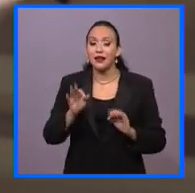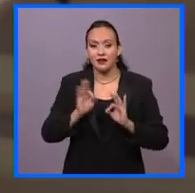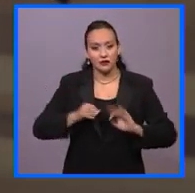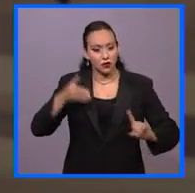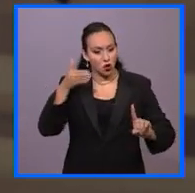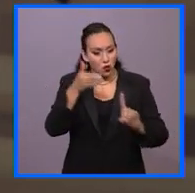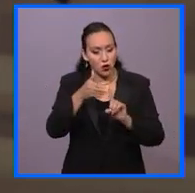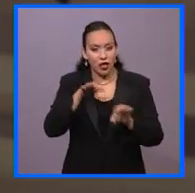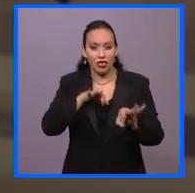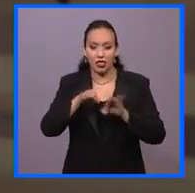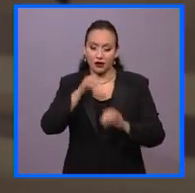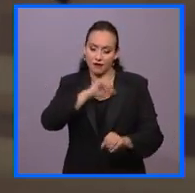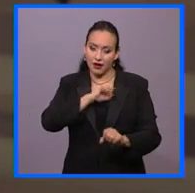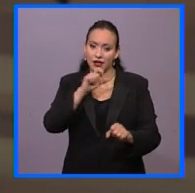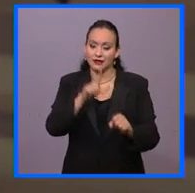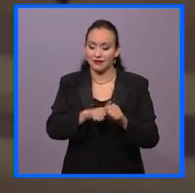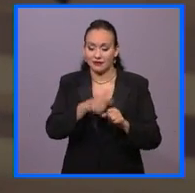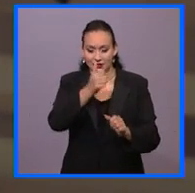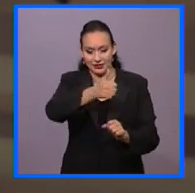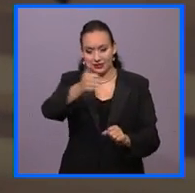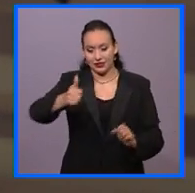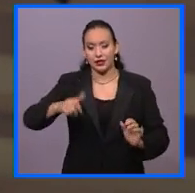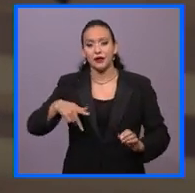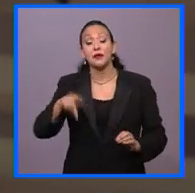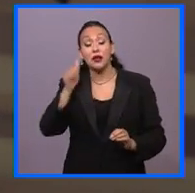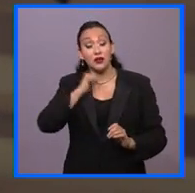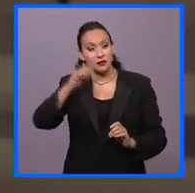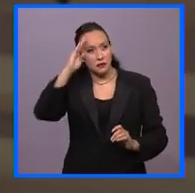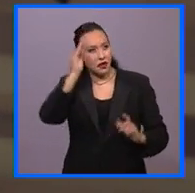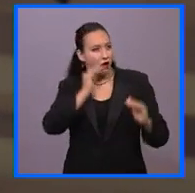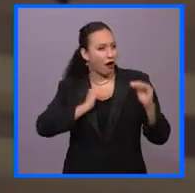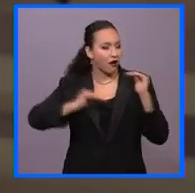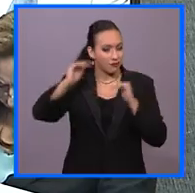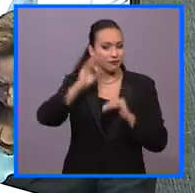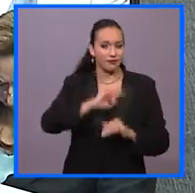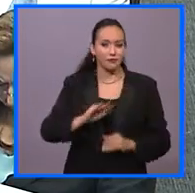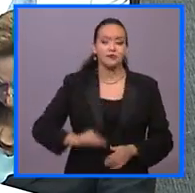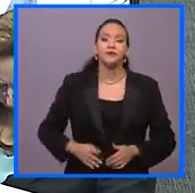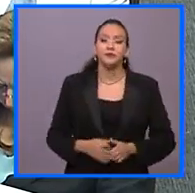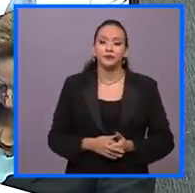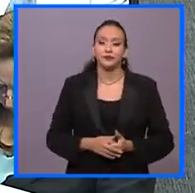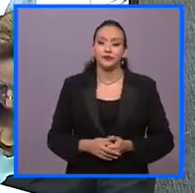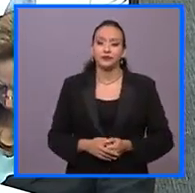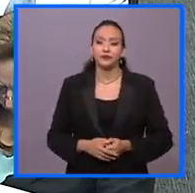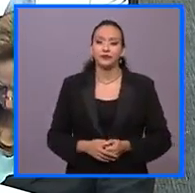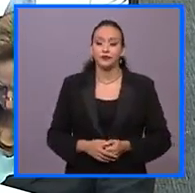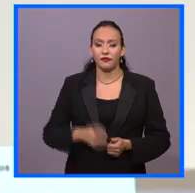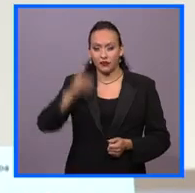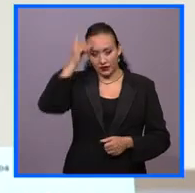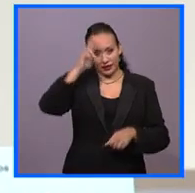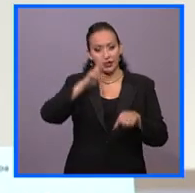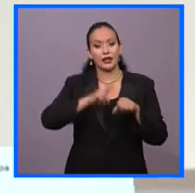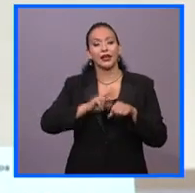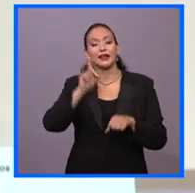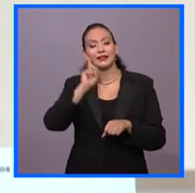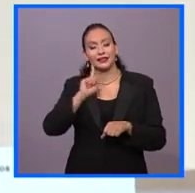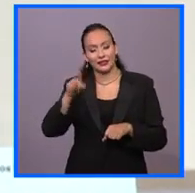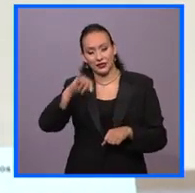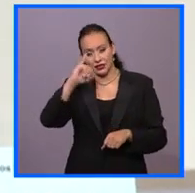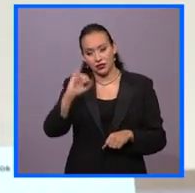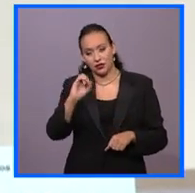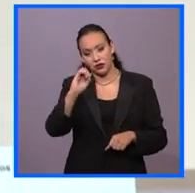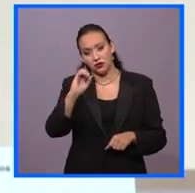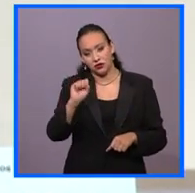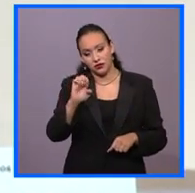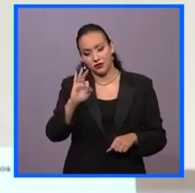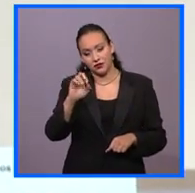según su propia altura. Procuremos siempre que sea alta, precisamente. La directora de la Escuela Judicial, Josefina